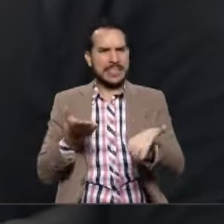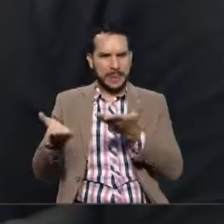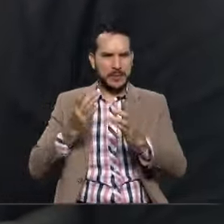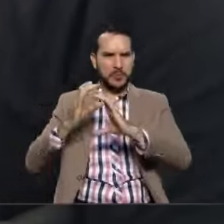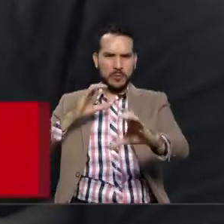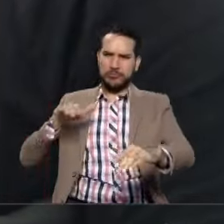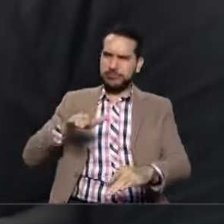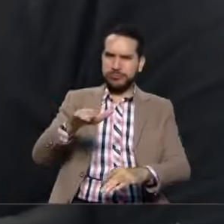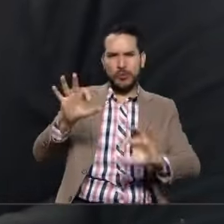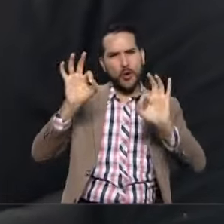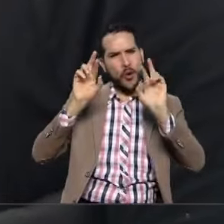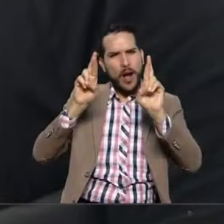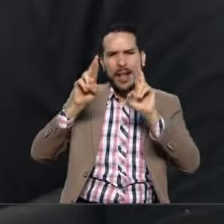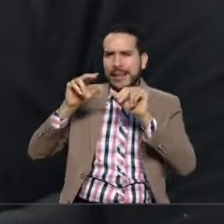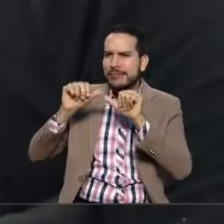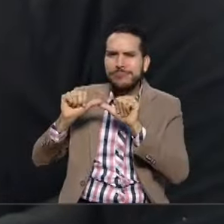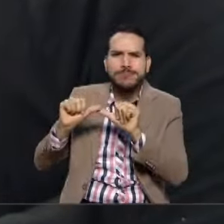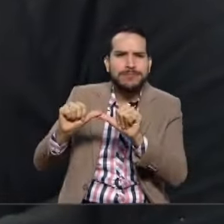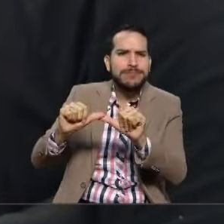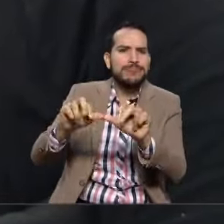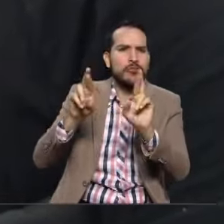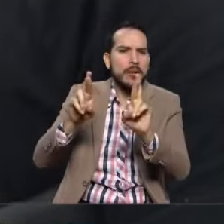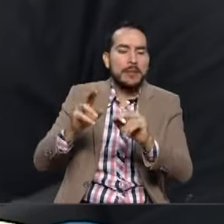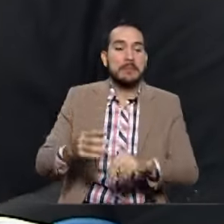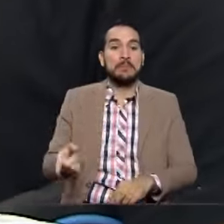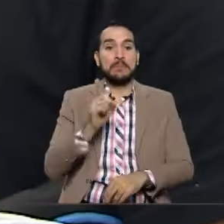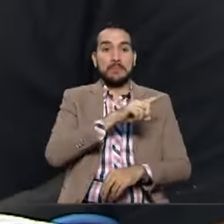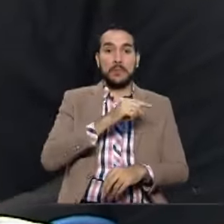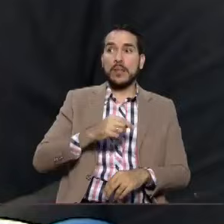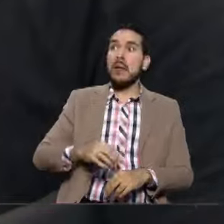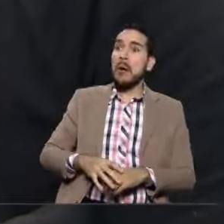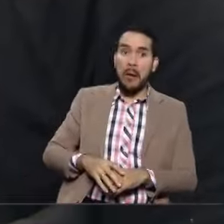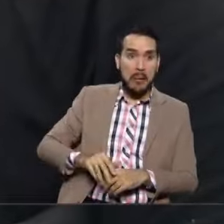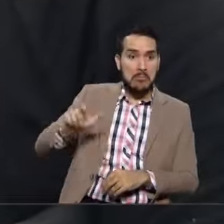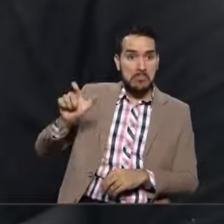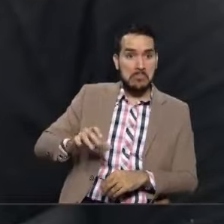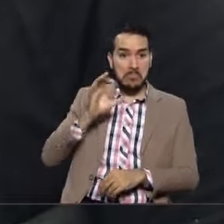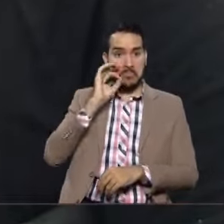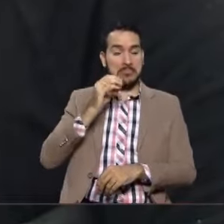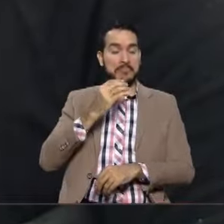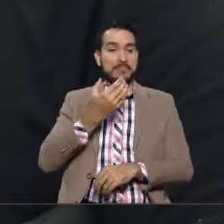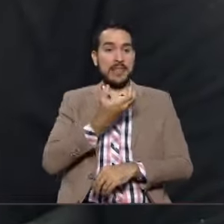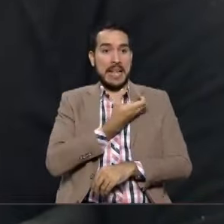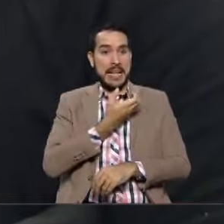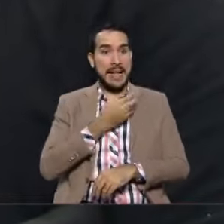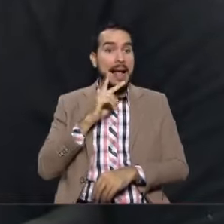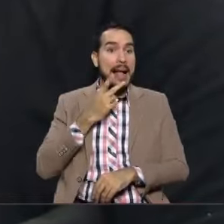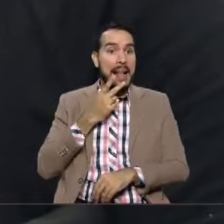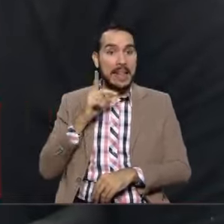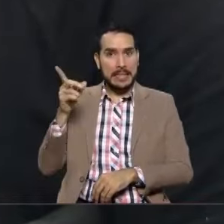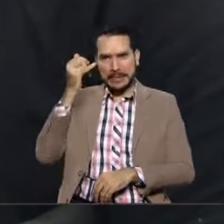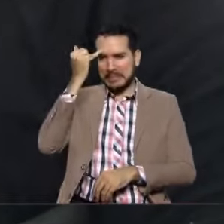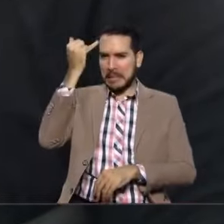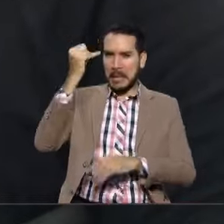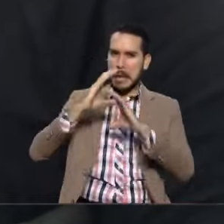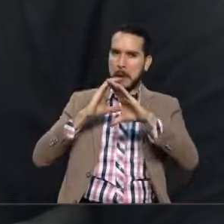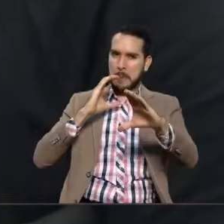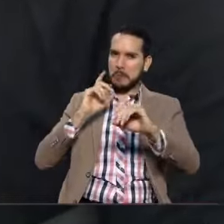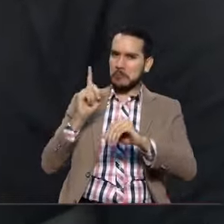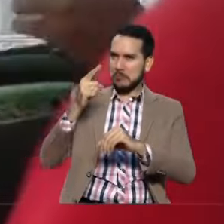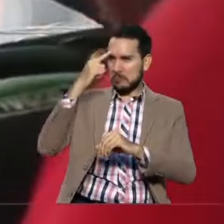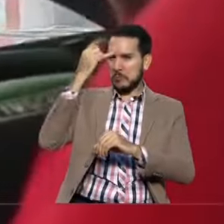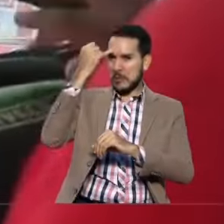me parece una buena implementación que ha hecho el señor alcalde con Palmibus, porque va a beneficiar pues a